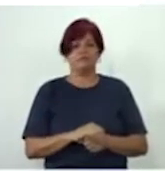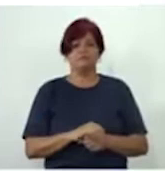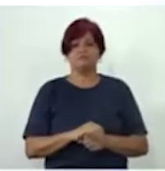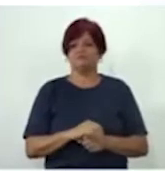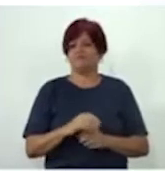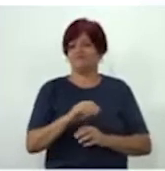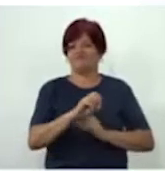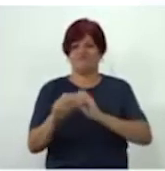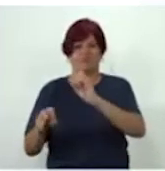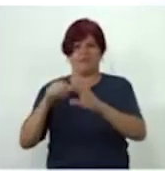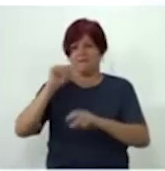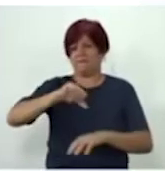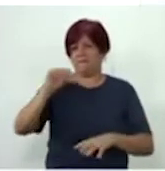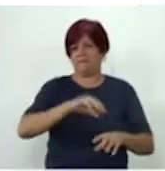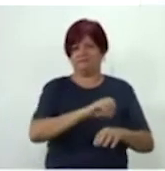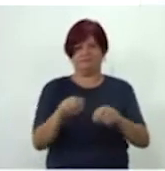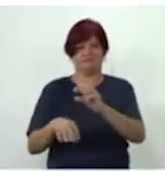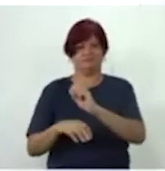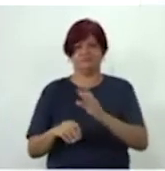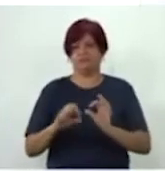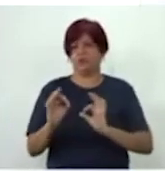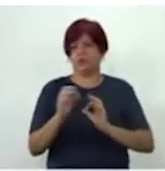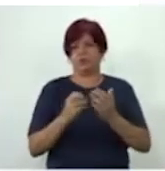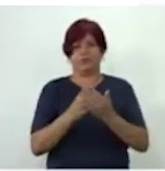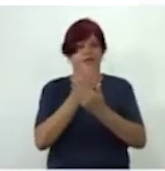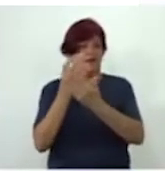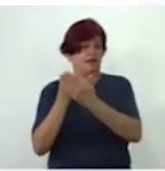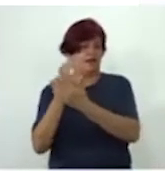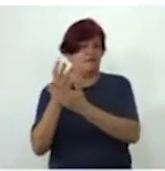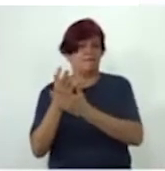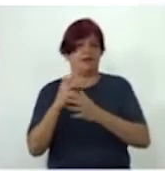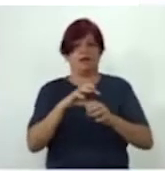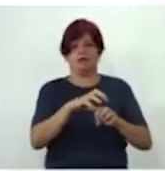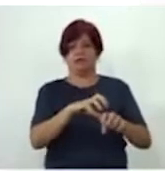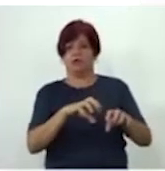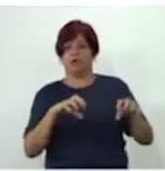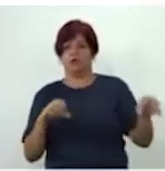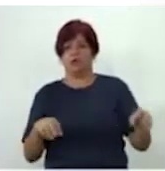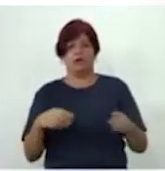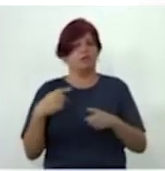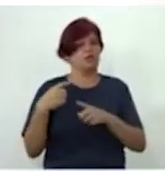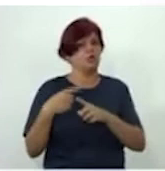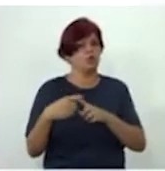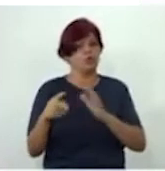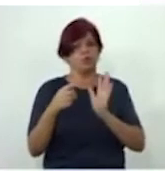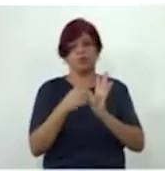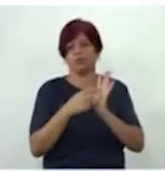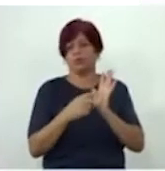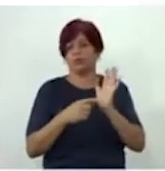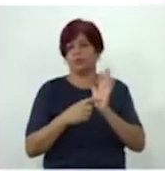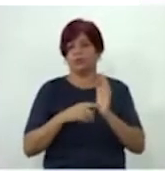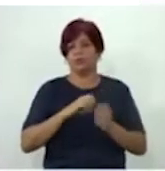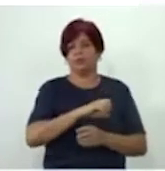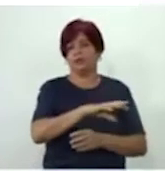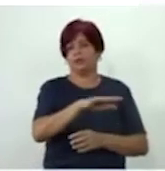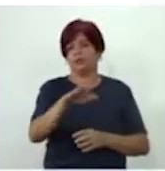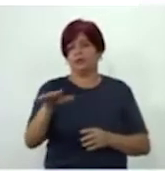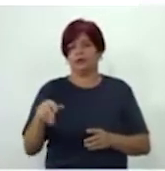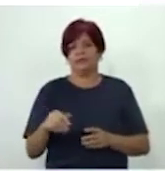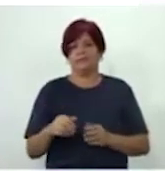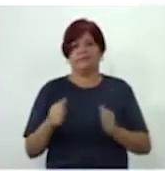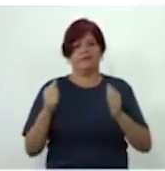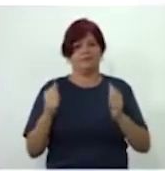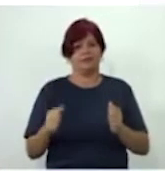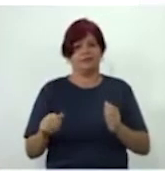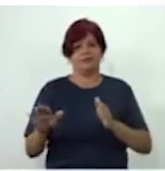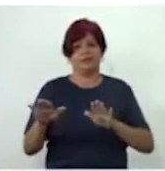contaminación ambiental, cuidar las plantas, los animales, entre otros componentes de la naturaleza para mantener el